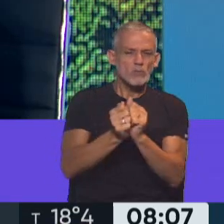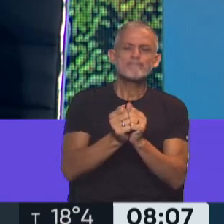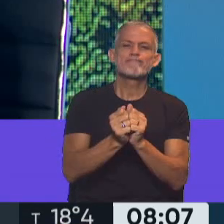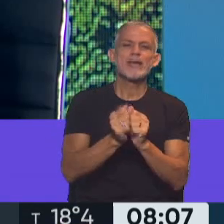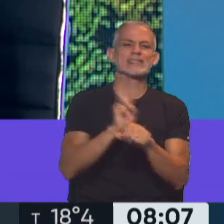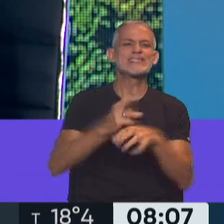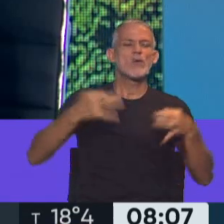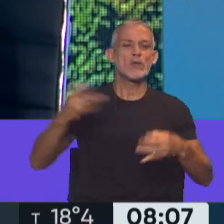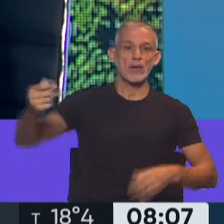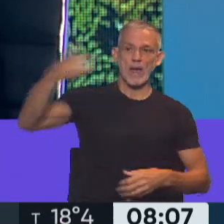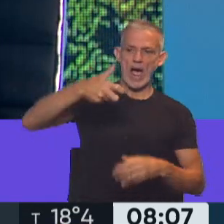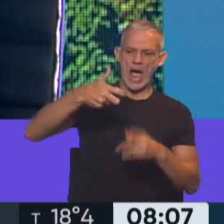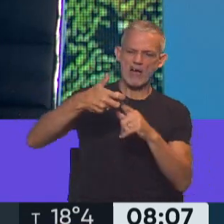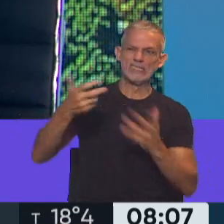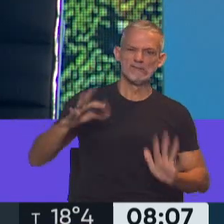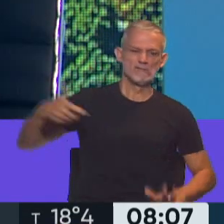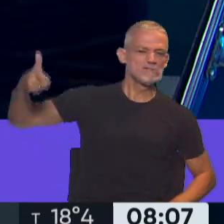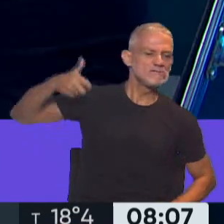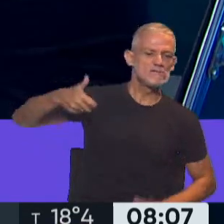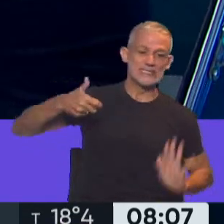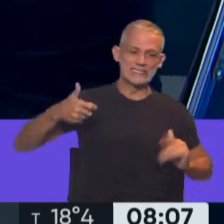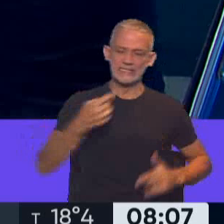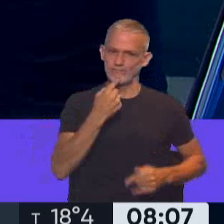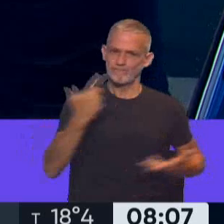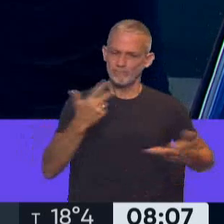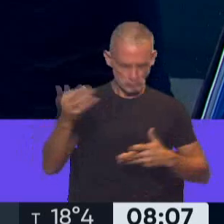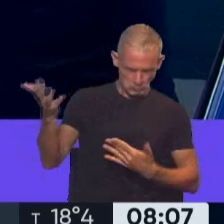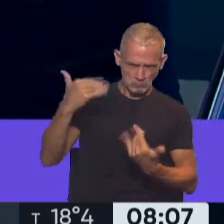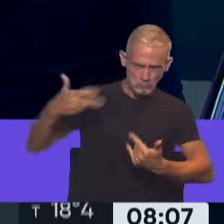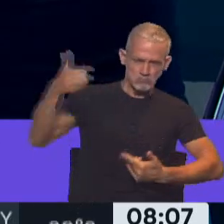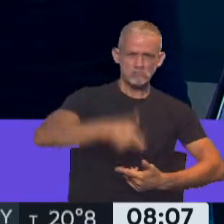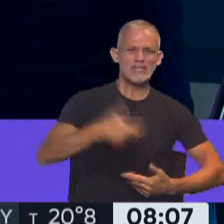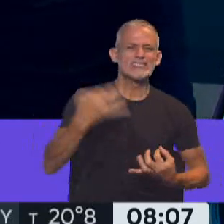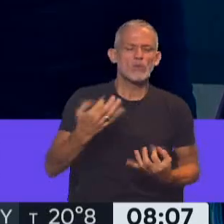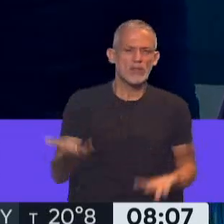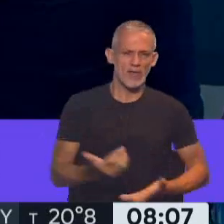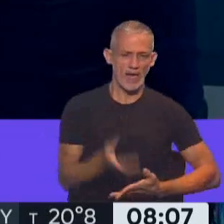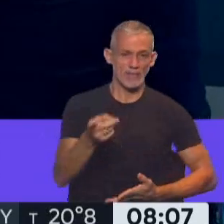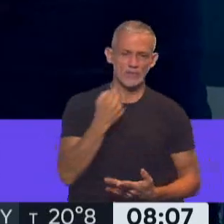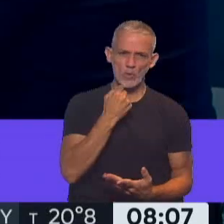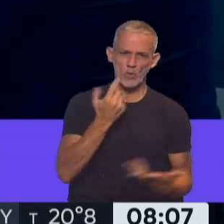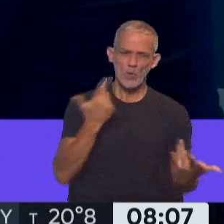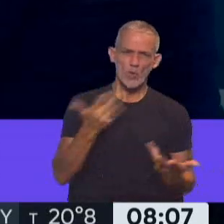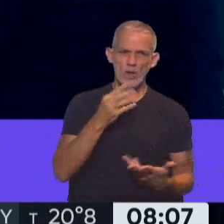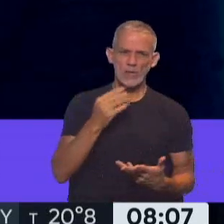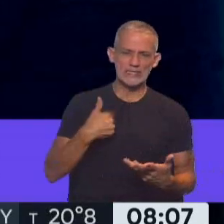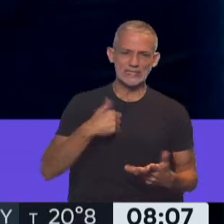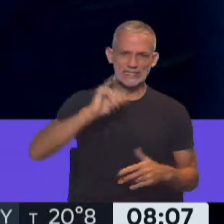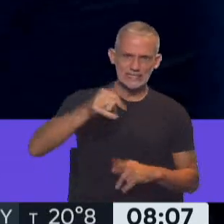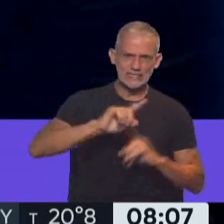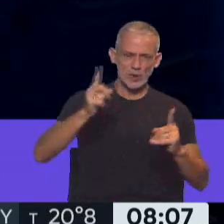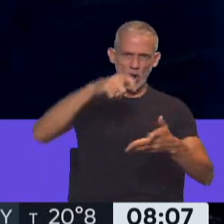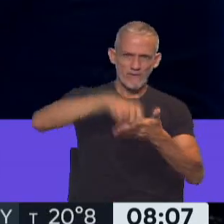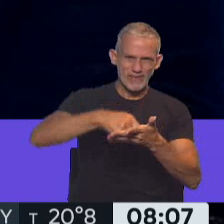de la inversión, ¿no? Esto cuando veníamos hablando y vimos en los últimos días, cuando estaba esa duda, ¿no? Si entrábamos o no entrábamos